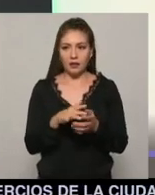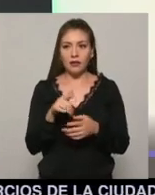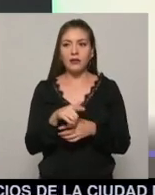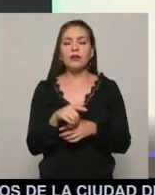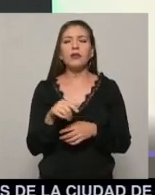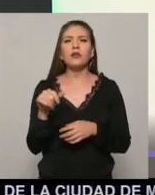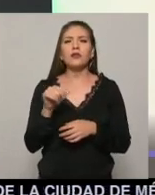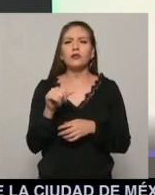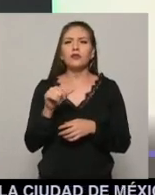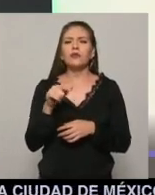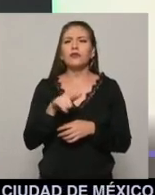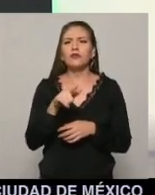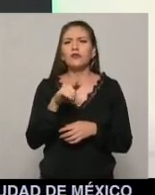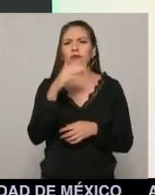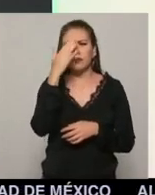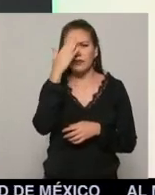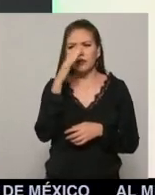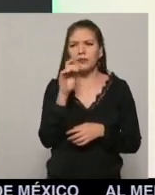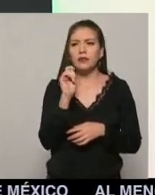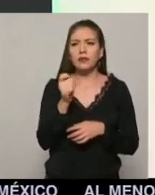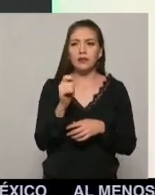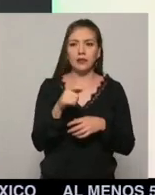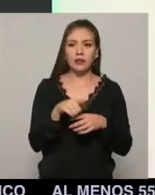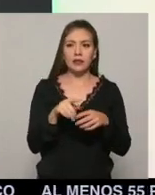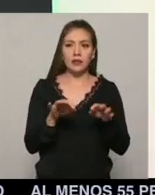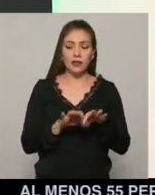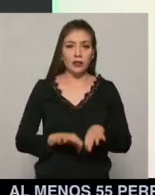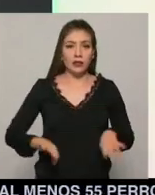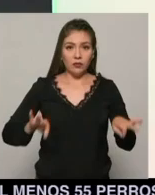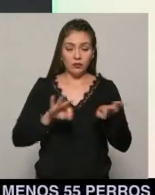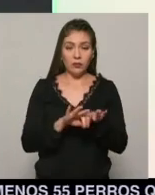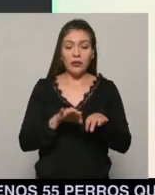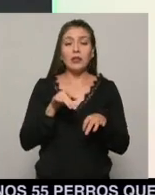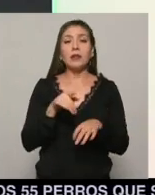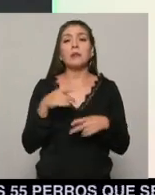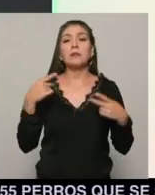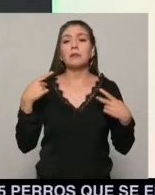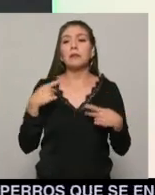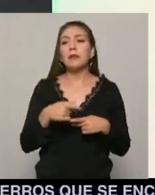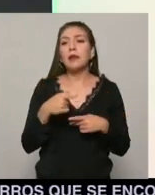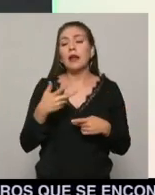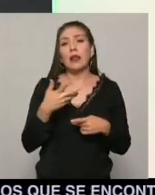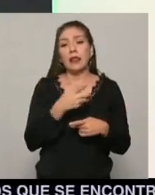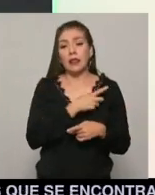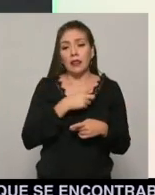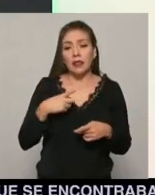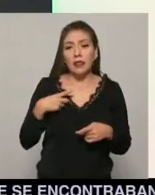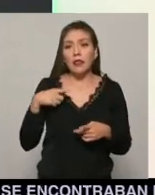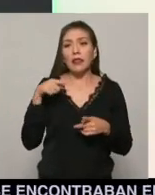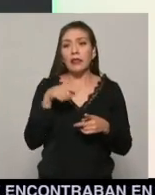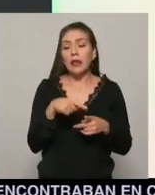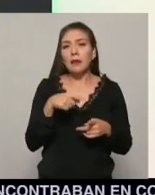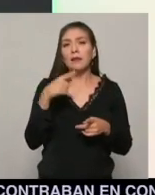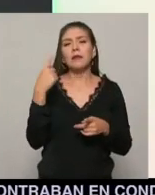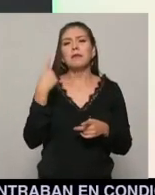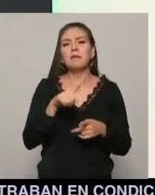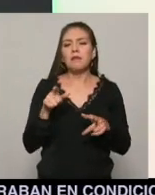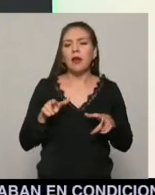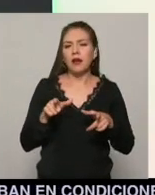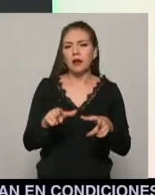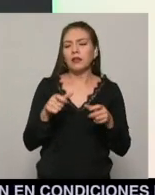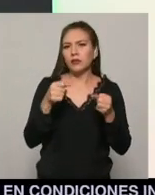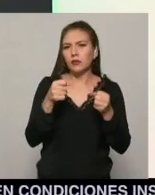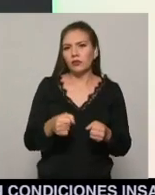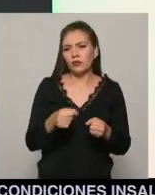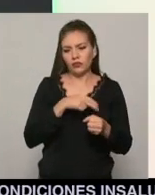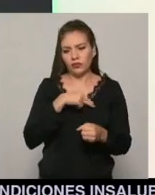reflexión sobre la importancia que tienen quienes se supone deberían garantizar nuestra seguridad en las